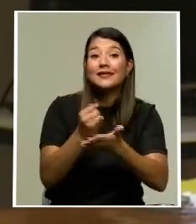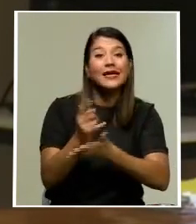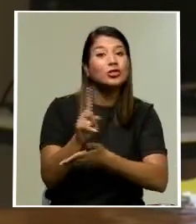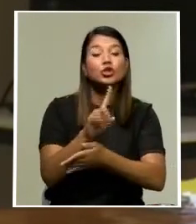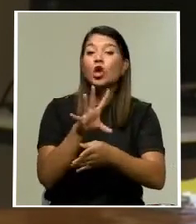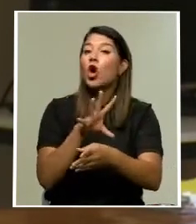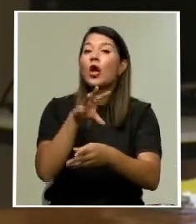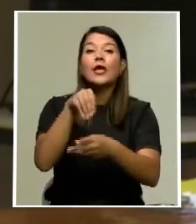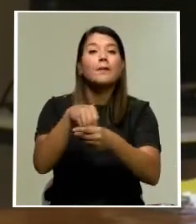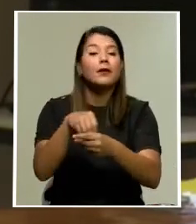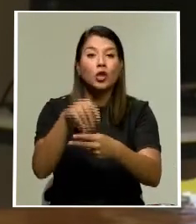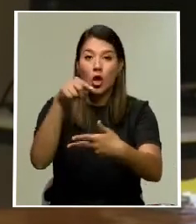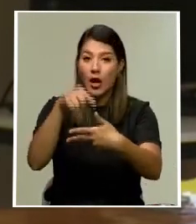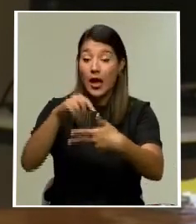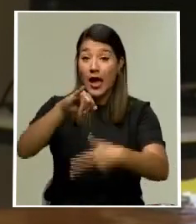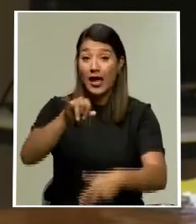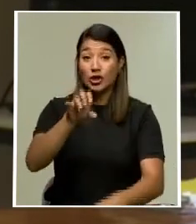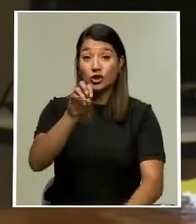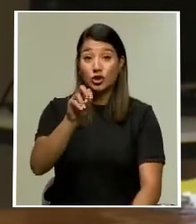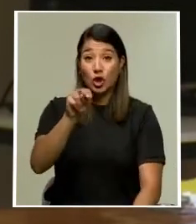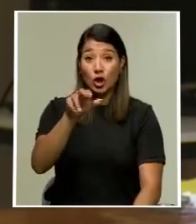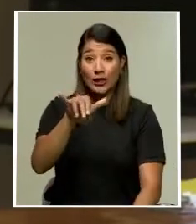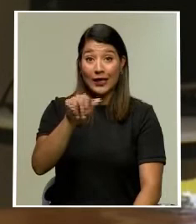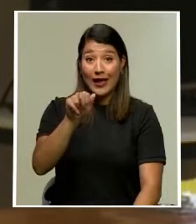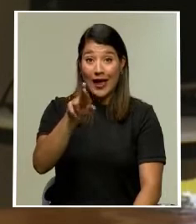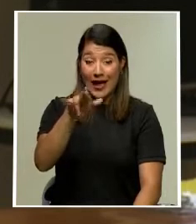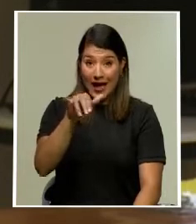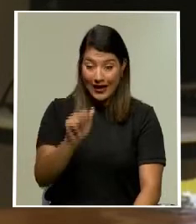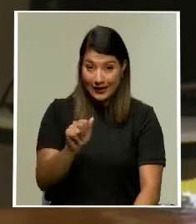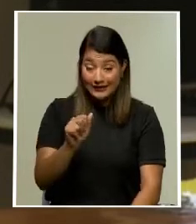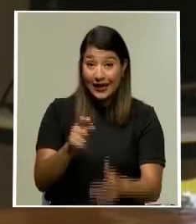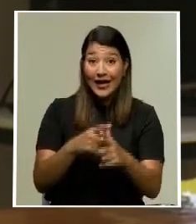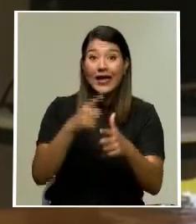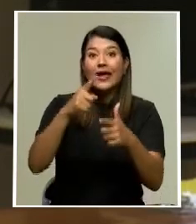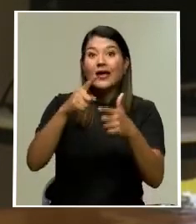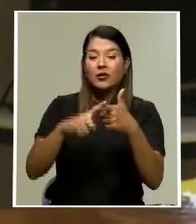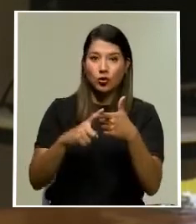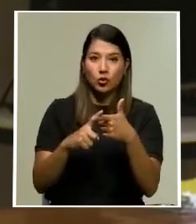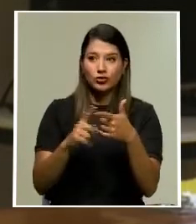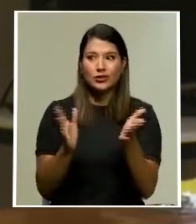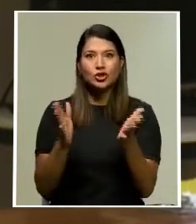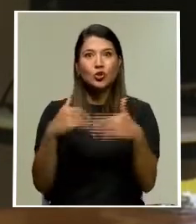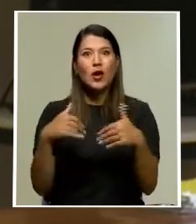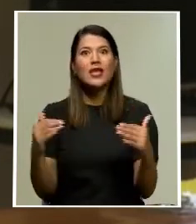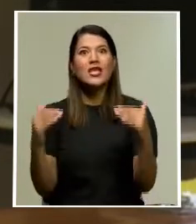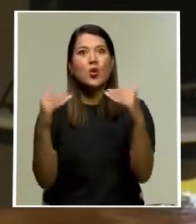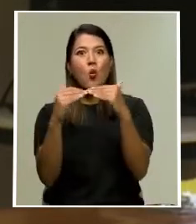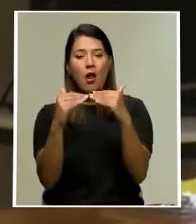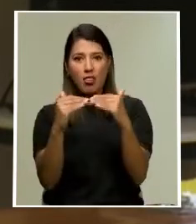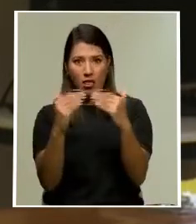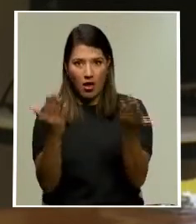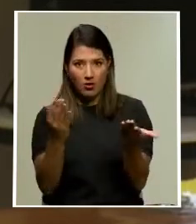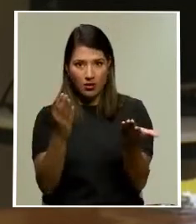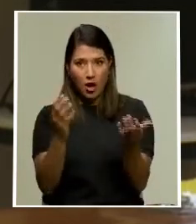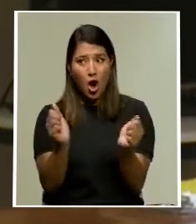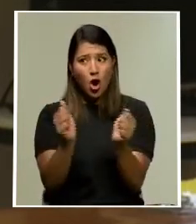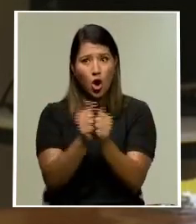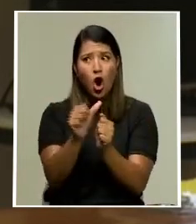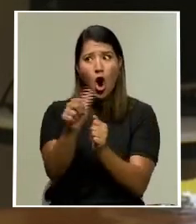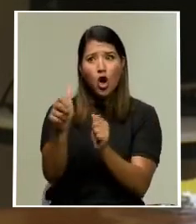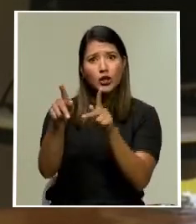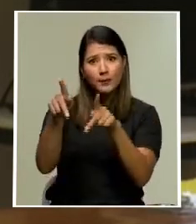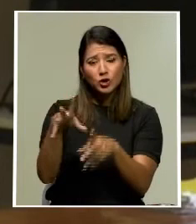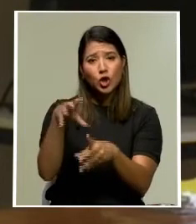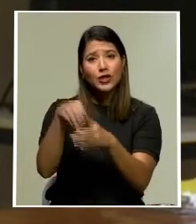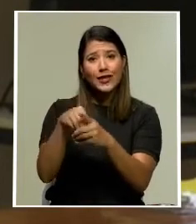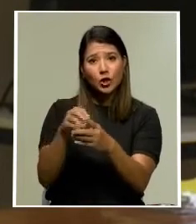de incluir a don Johnny en ese ejemplo y competir entonces en una igualdad de condiciones con las demás personas que sí